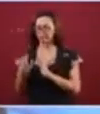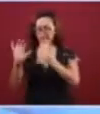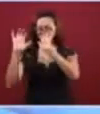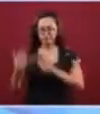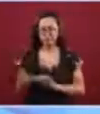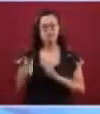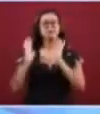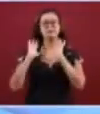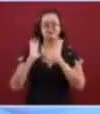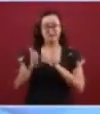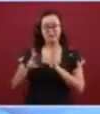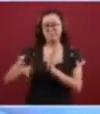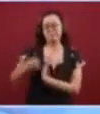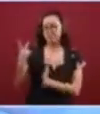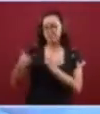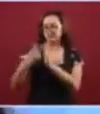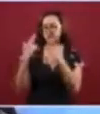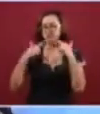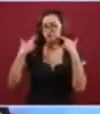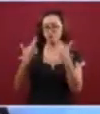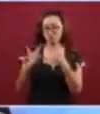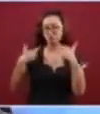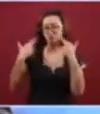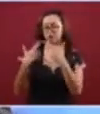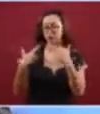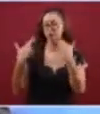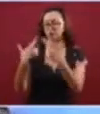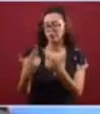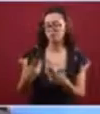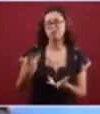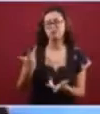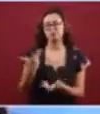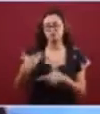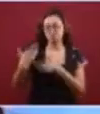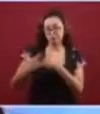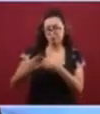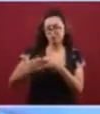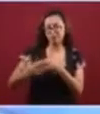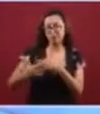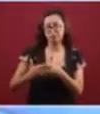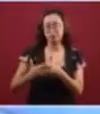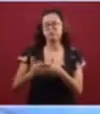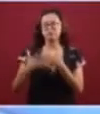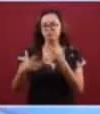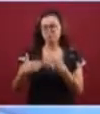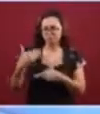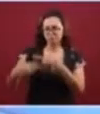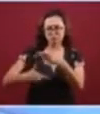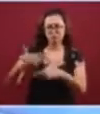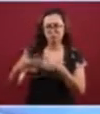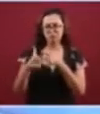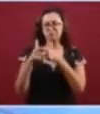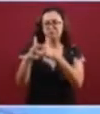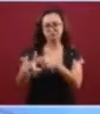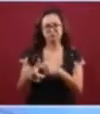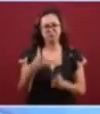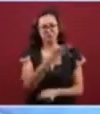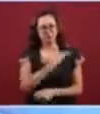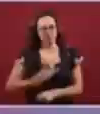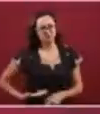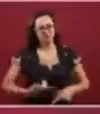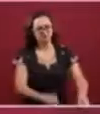convocado a las juntas para próximamente. Y esa libertad que me ofreció